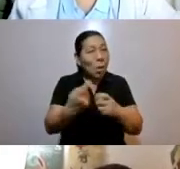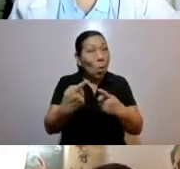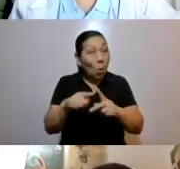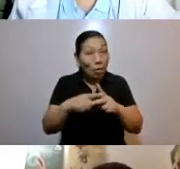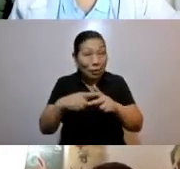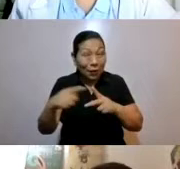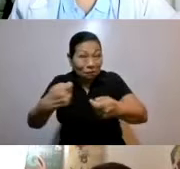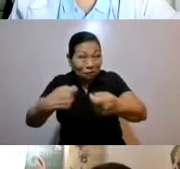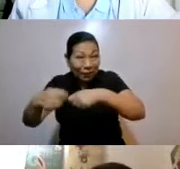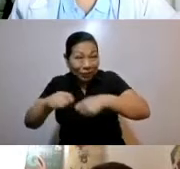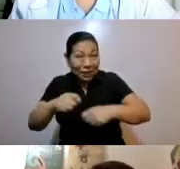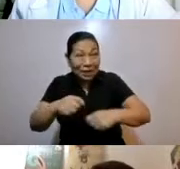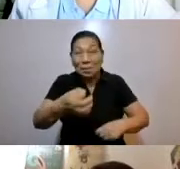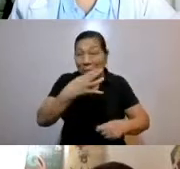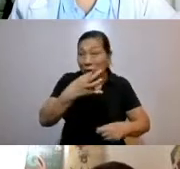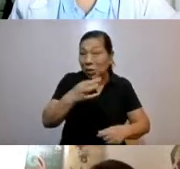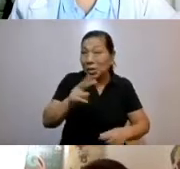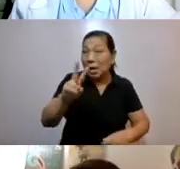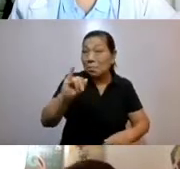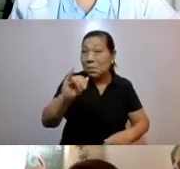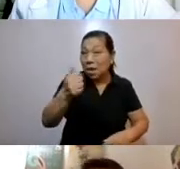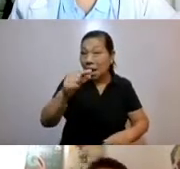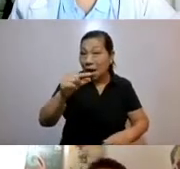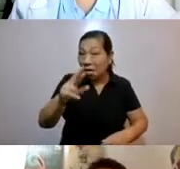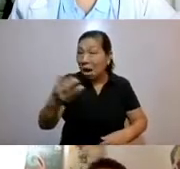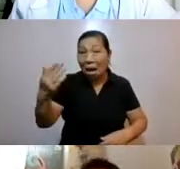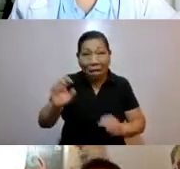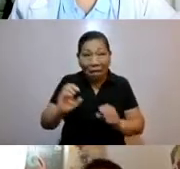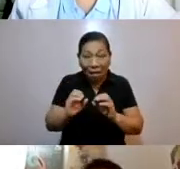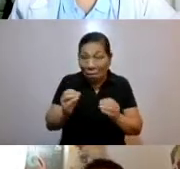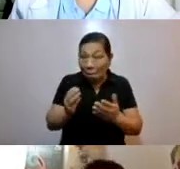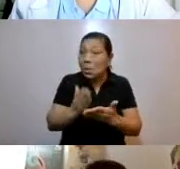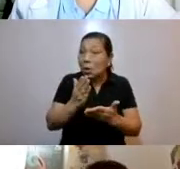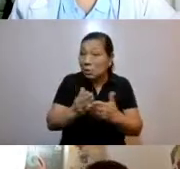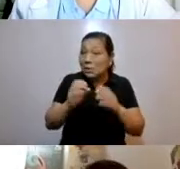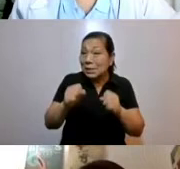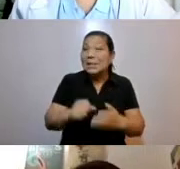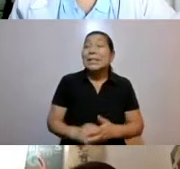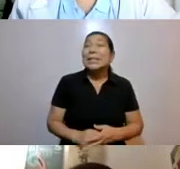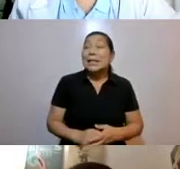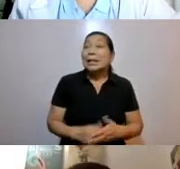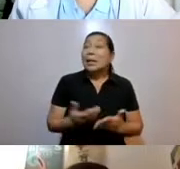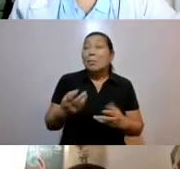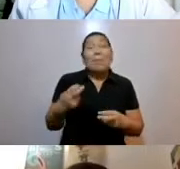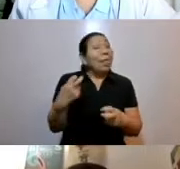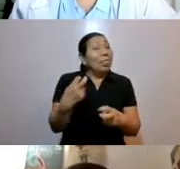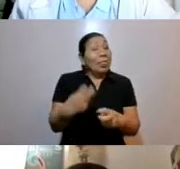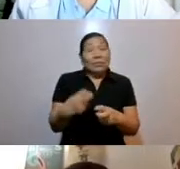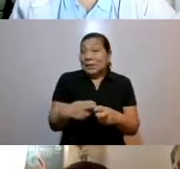Viagra al mercado, no es que no haya habido disfunción eréctil. Lo cierto era que era más